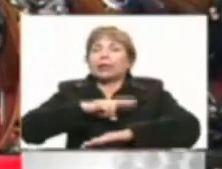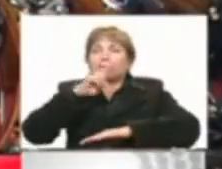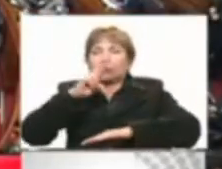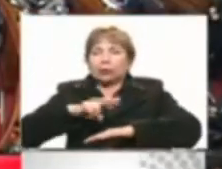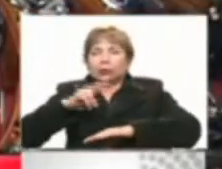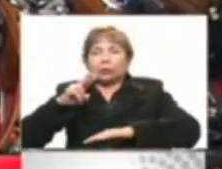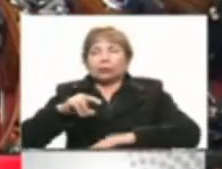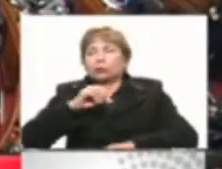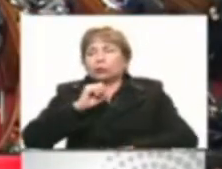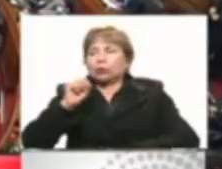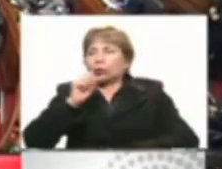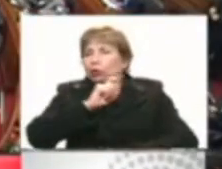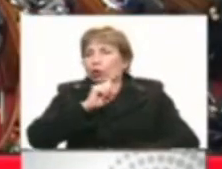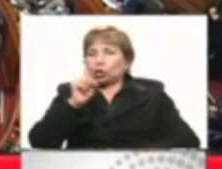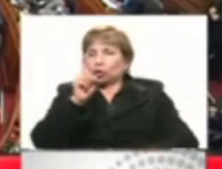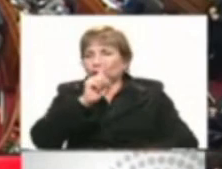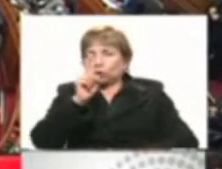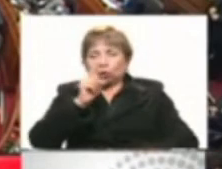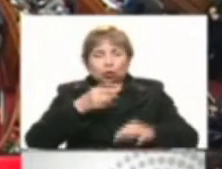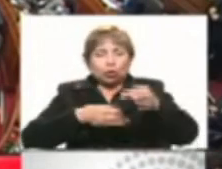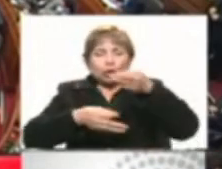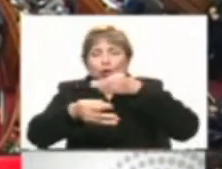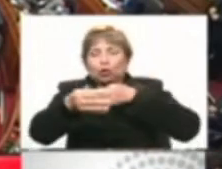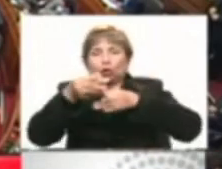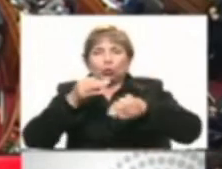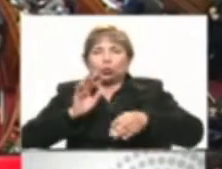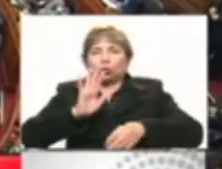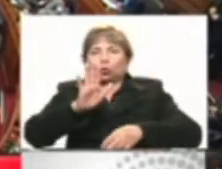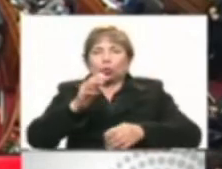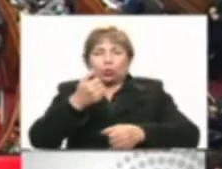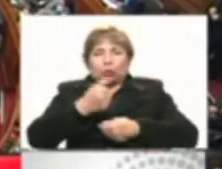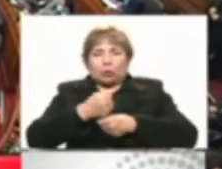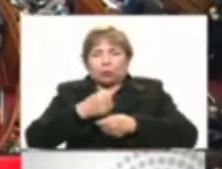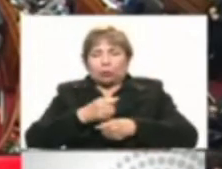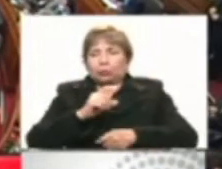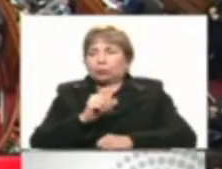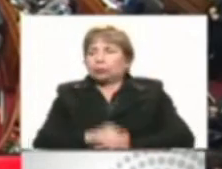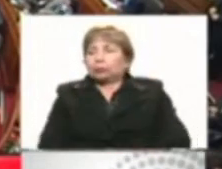y subnacionales, pero no los reemplazamos en su labor.